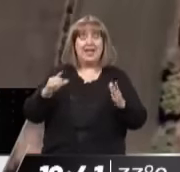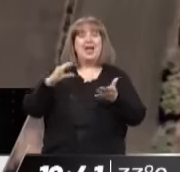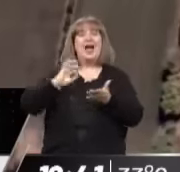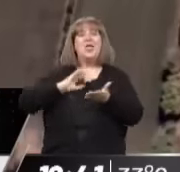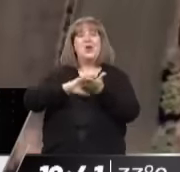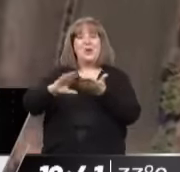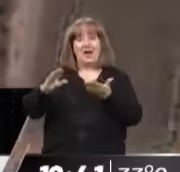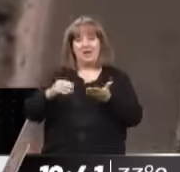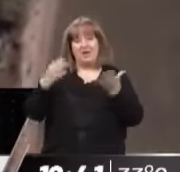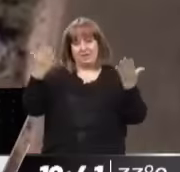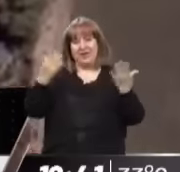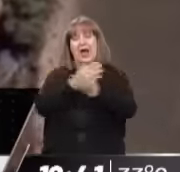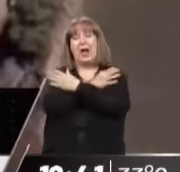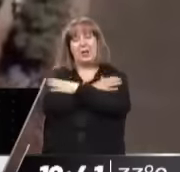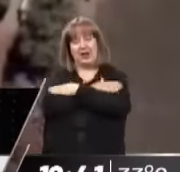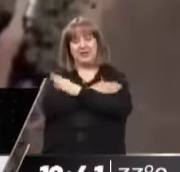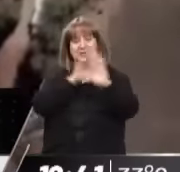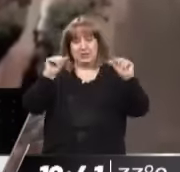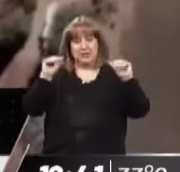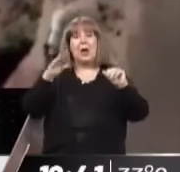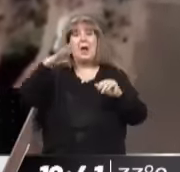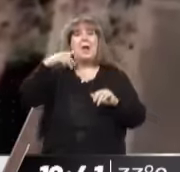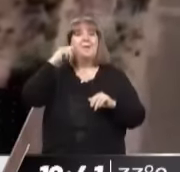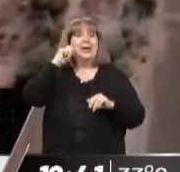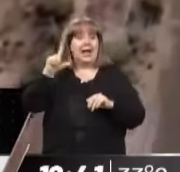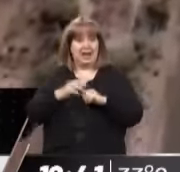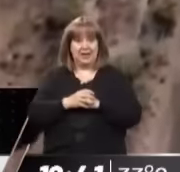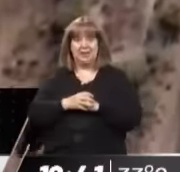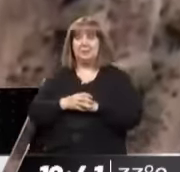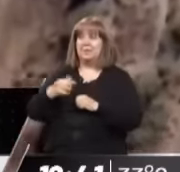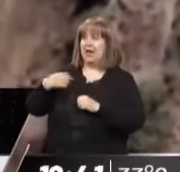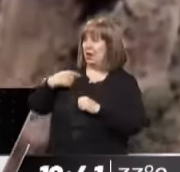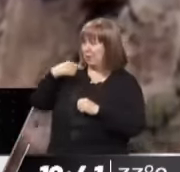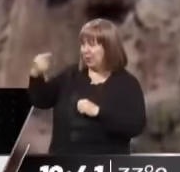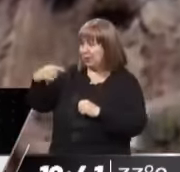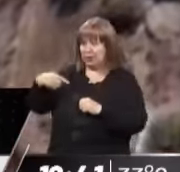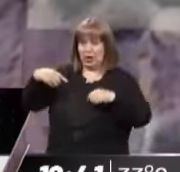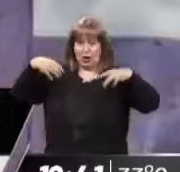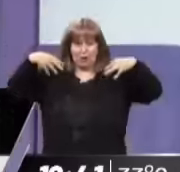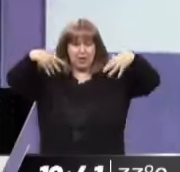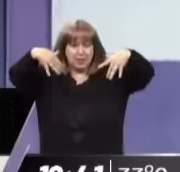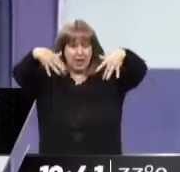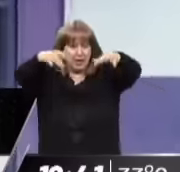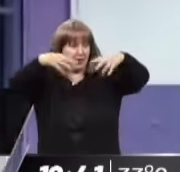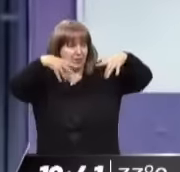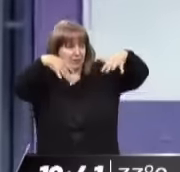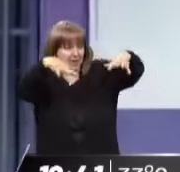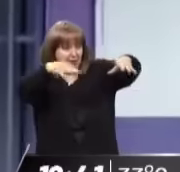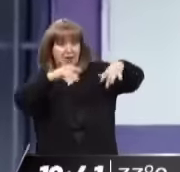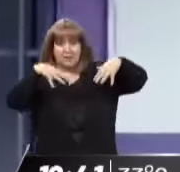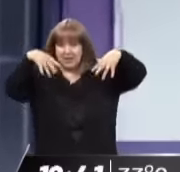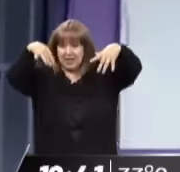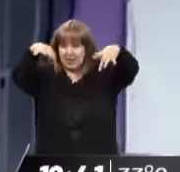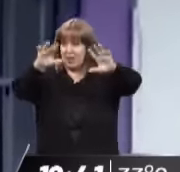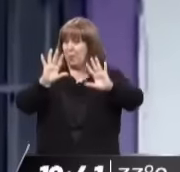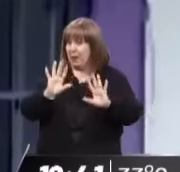La vida misma, chicos. Un abrazo. Hasta luego, Miguel. ¿Ustedes creen en los fantasmas? No. Miguel Díaz de San Carlos. Julián. No. Déjeme